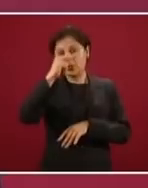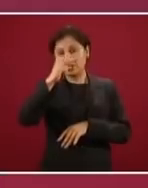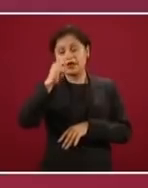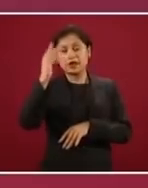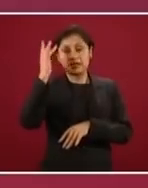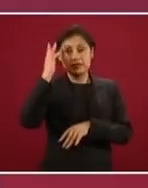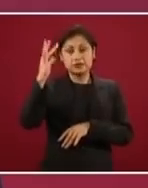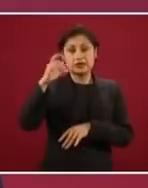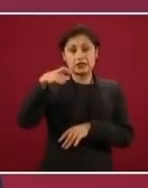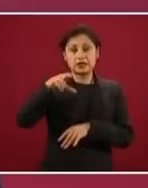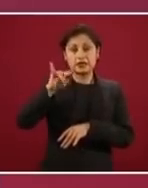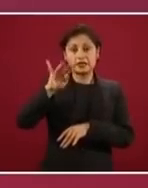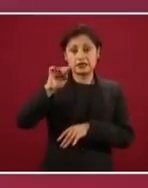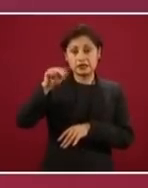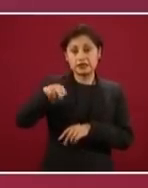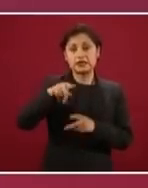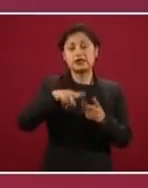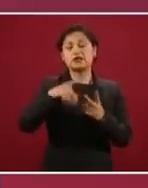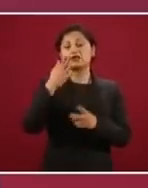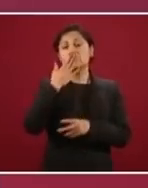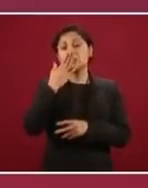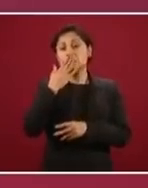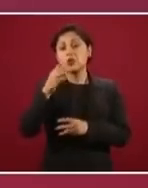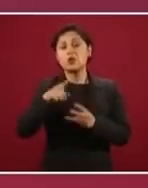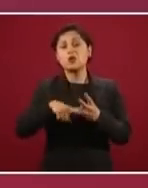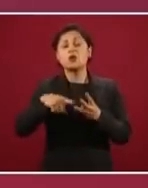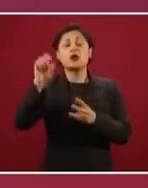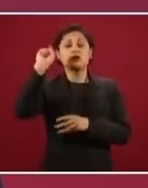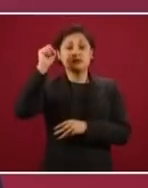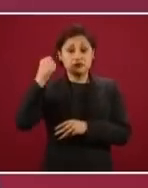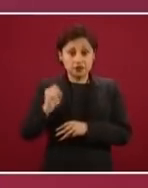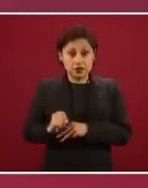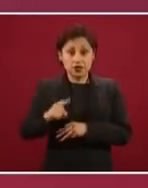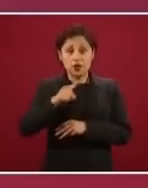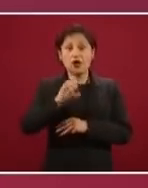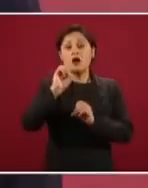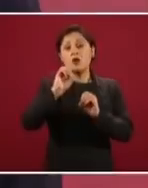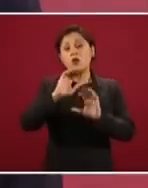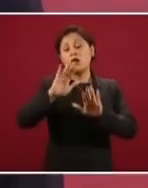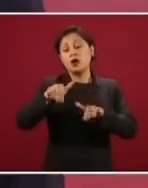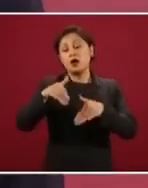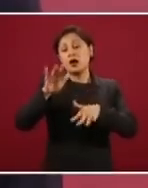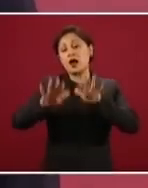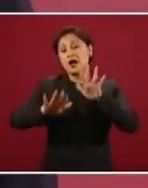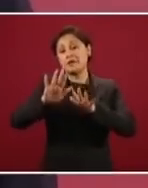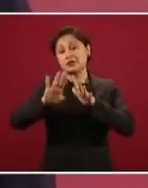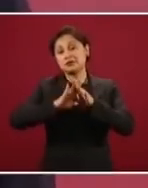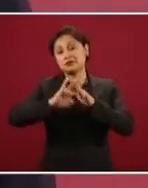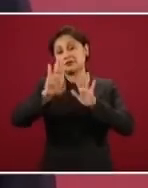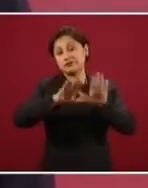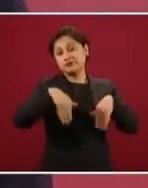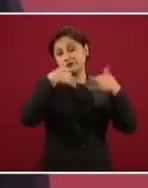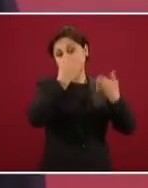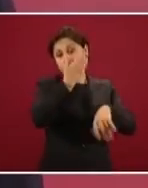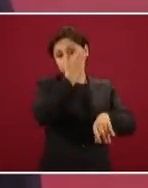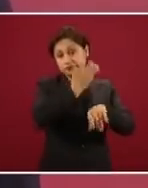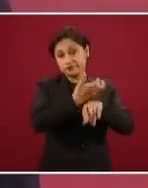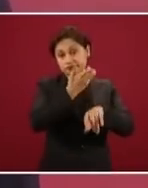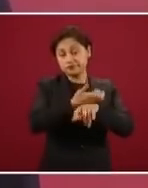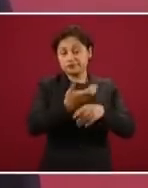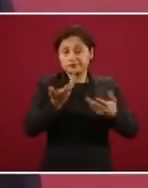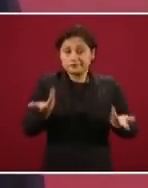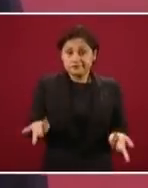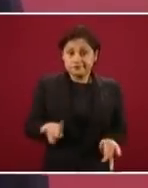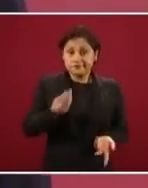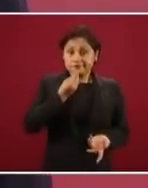sonora y sinaloa del otro lado de la frontera entonces que estamos haciendo ahora